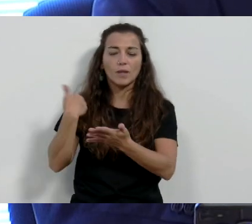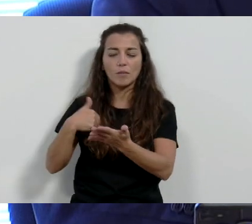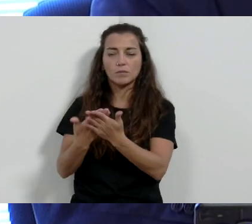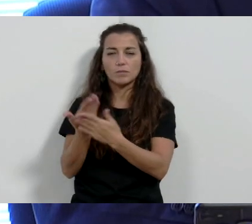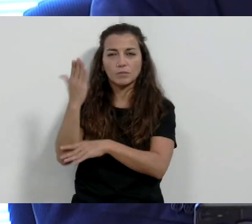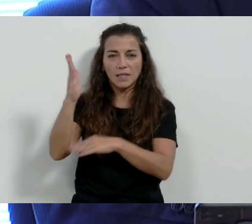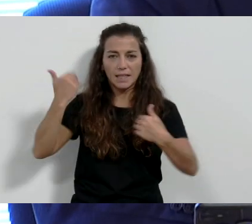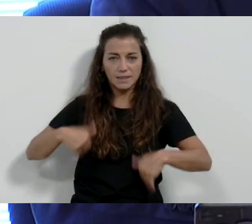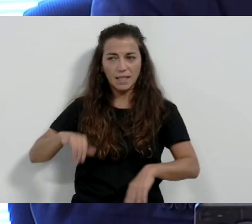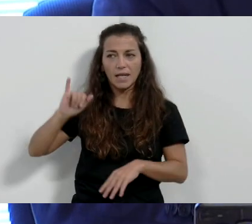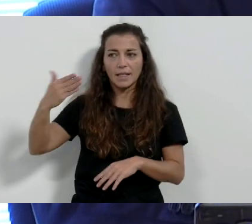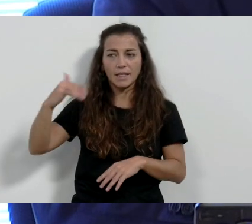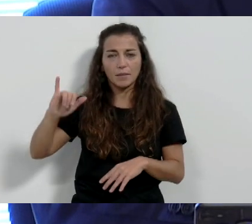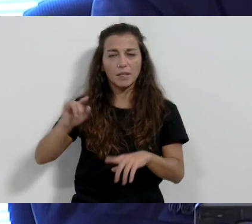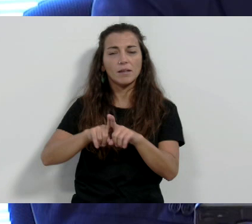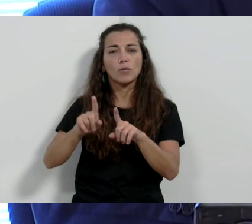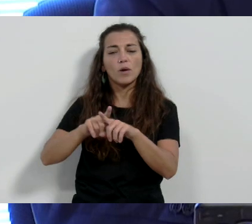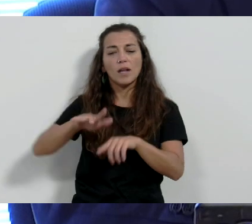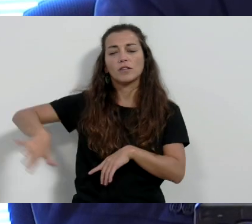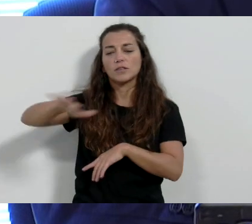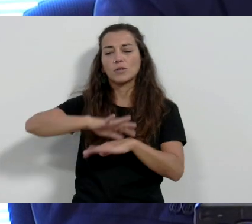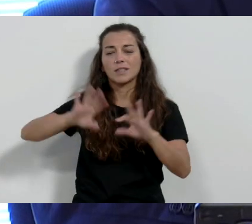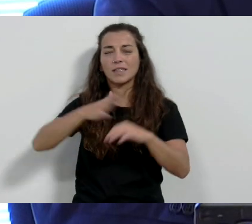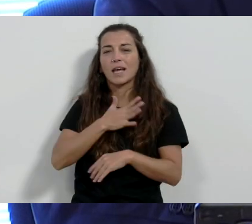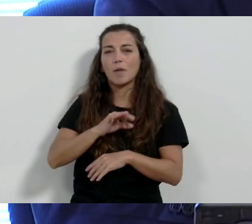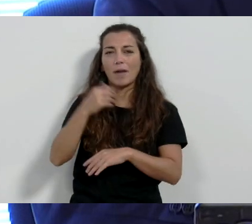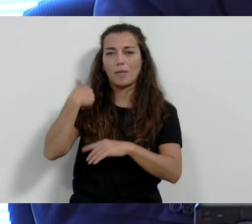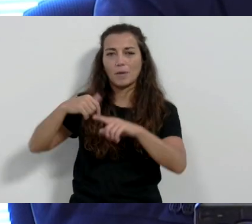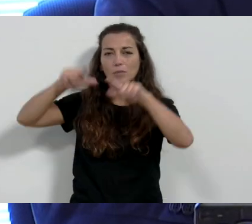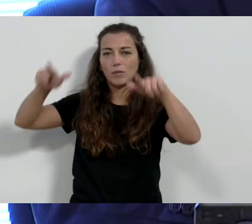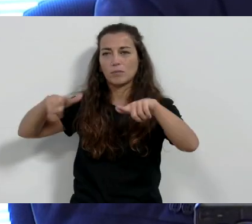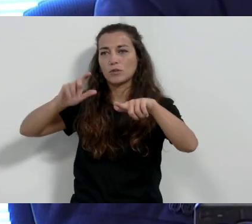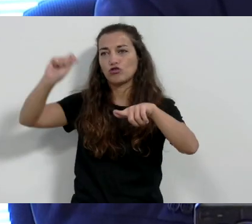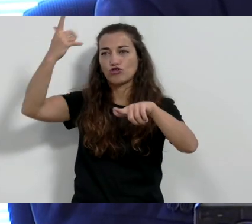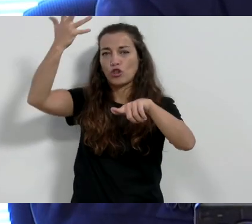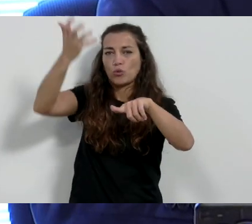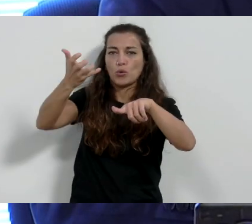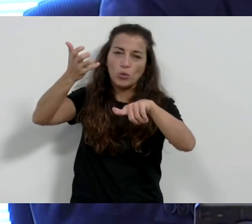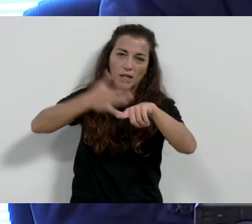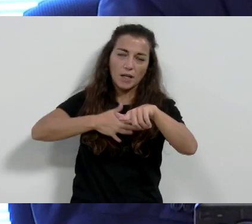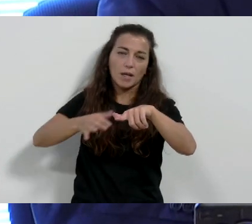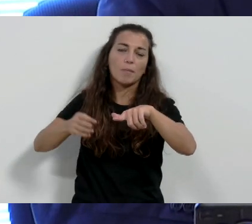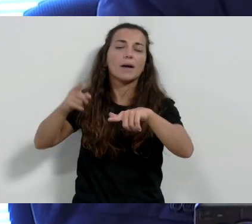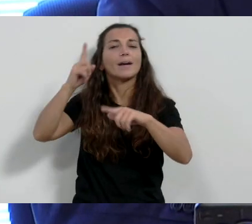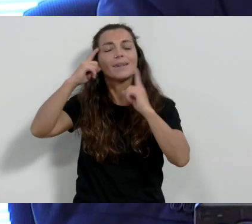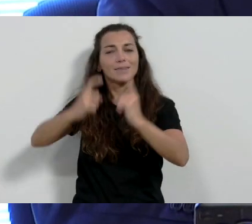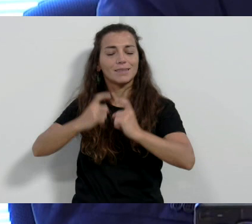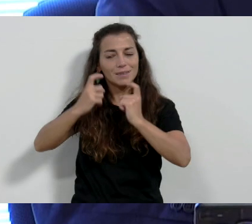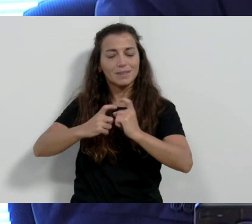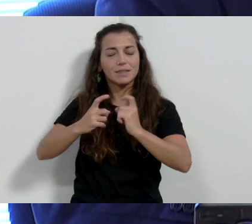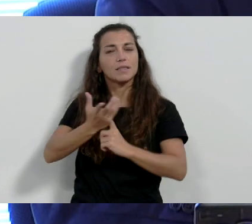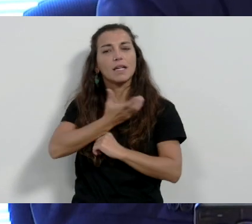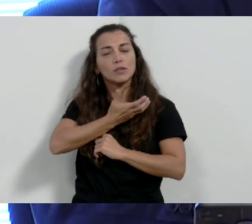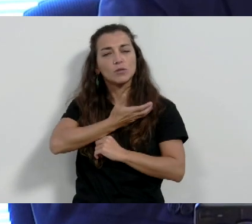que aprovechen la energía solar. Queremos que el Ayuntamiento lo que tiene que hacer es ir al máximo de lo que le ofrece la